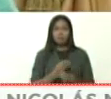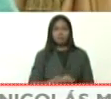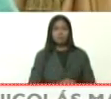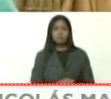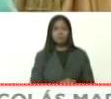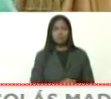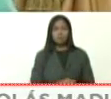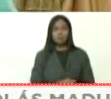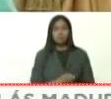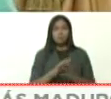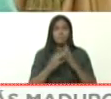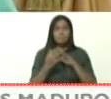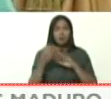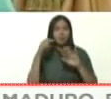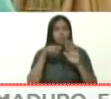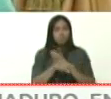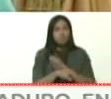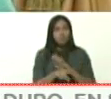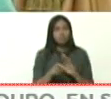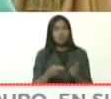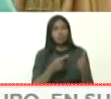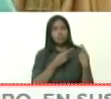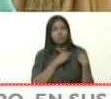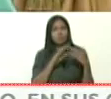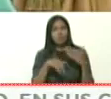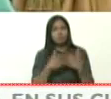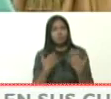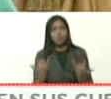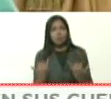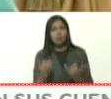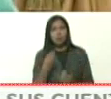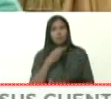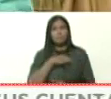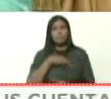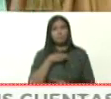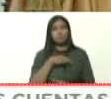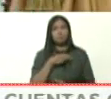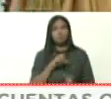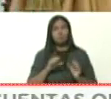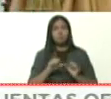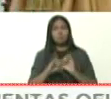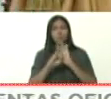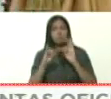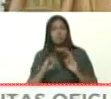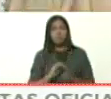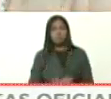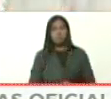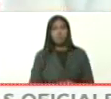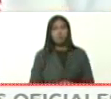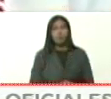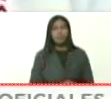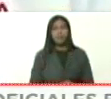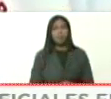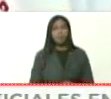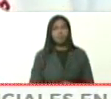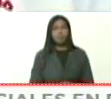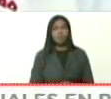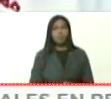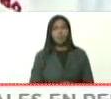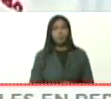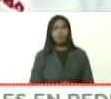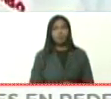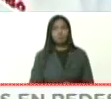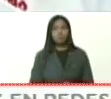barrio adentro, esa tarea hermosa que hace la Misión Milagro y esa tarea hermosa, profundamente